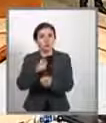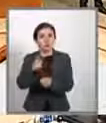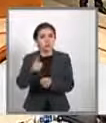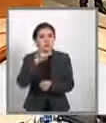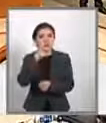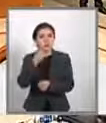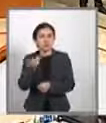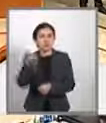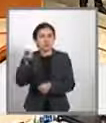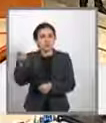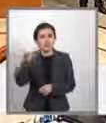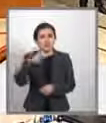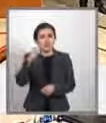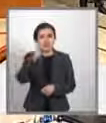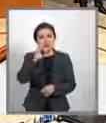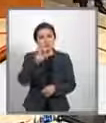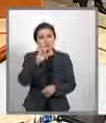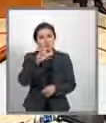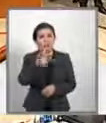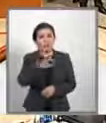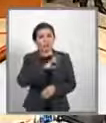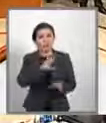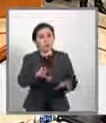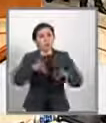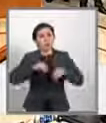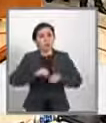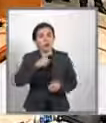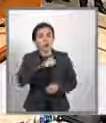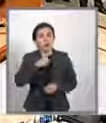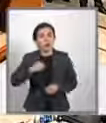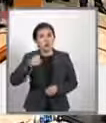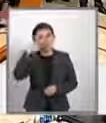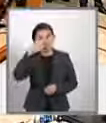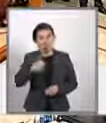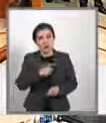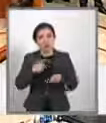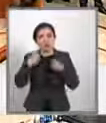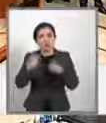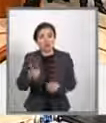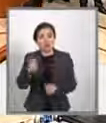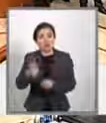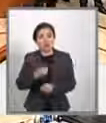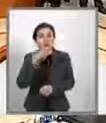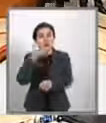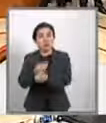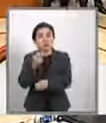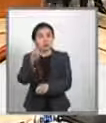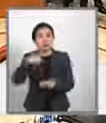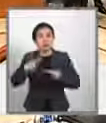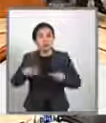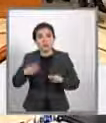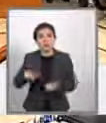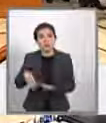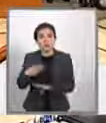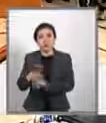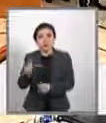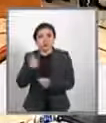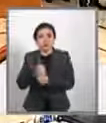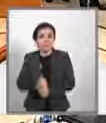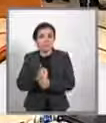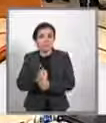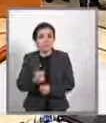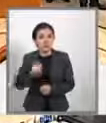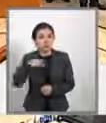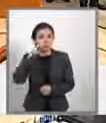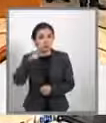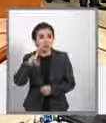como facultad de la Fiscalía absorber la obligación de garantizar la reparación integral de la víctima, lo que a nuestro